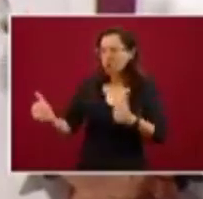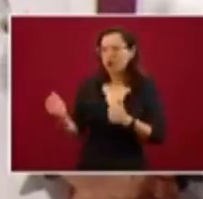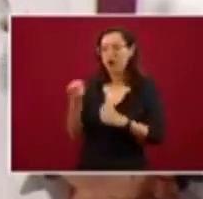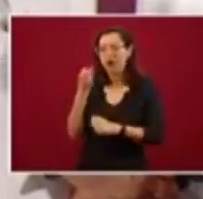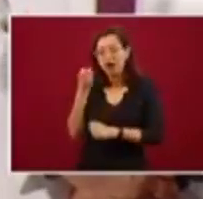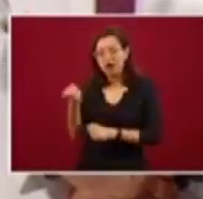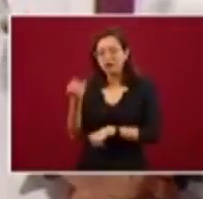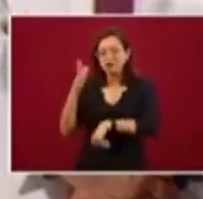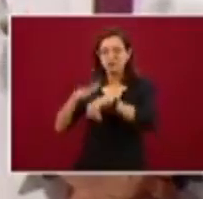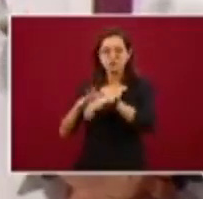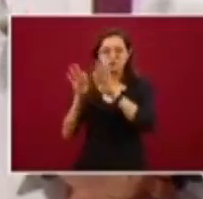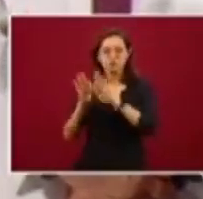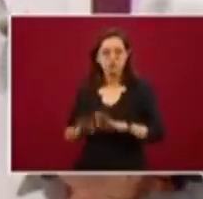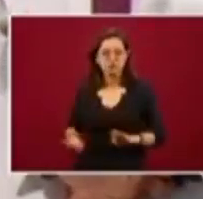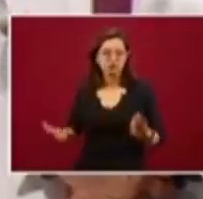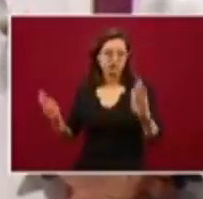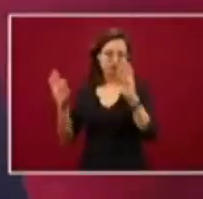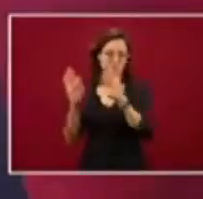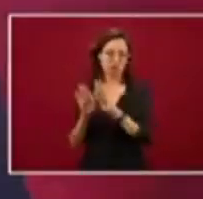en